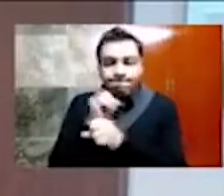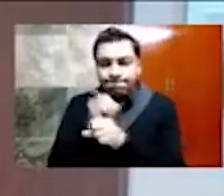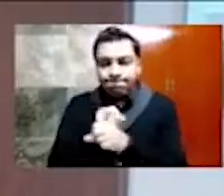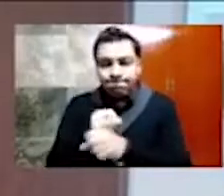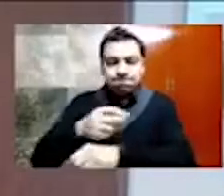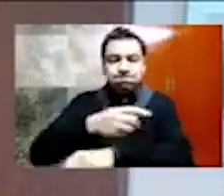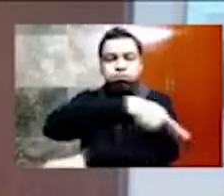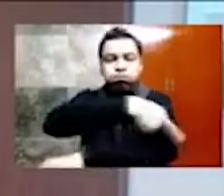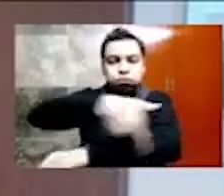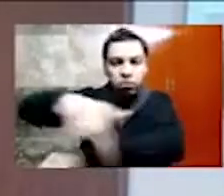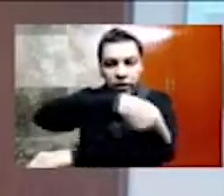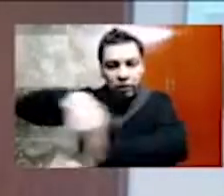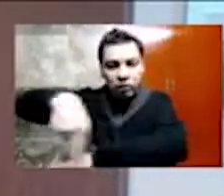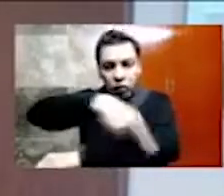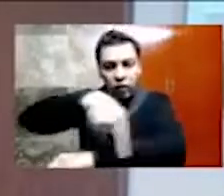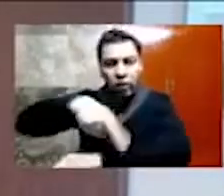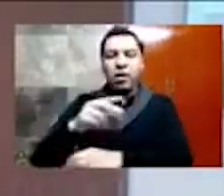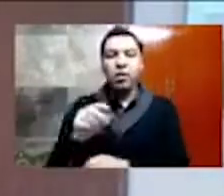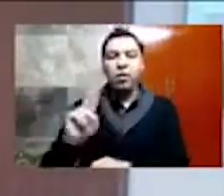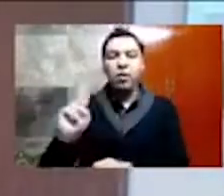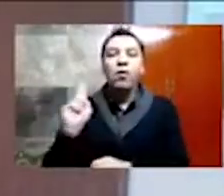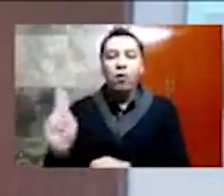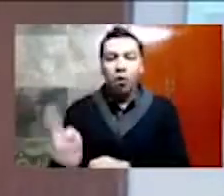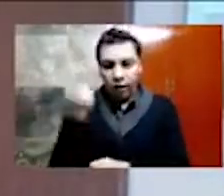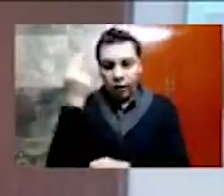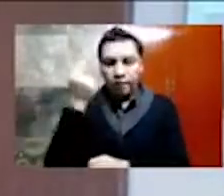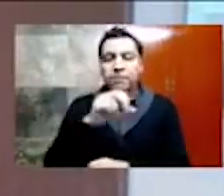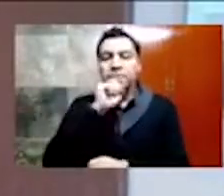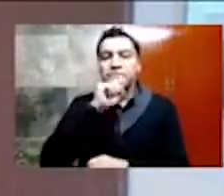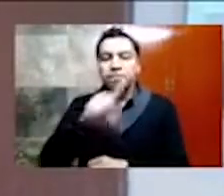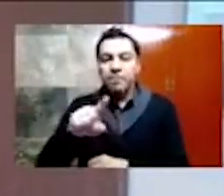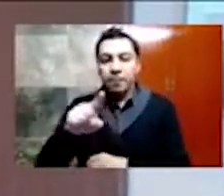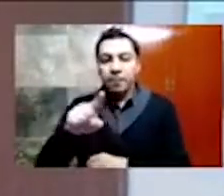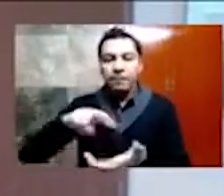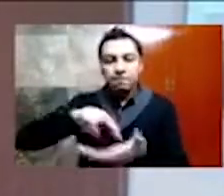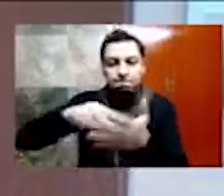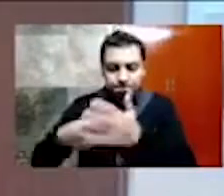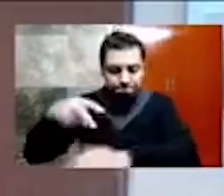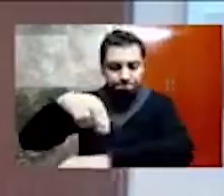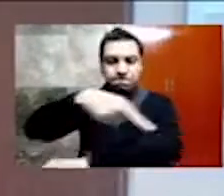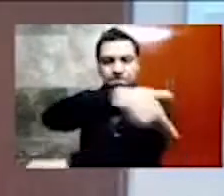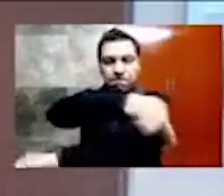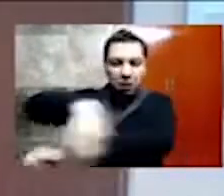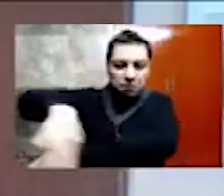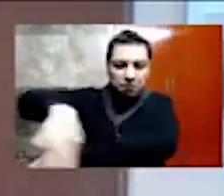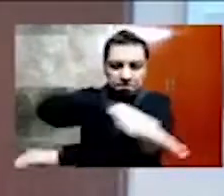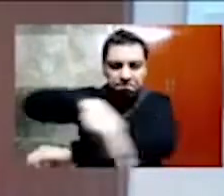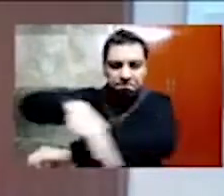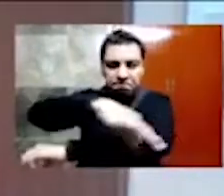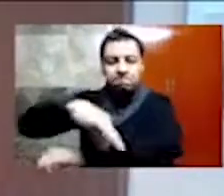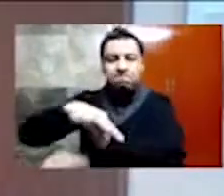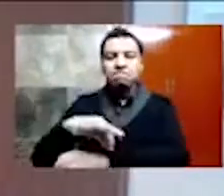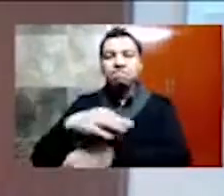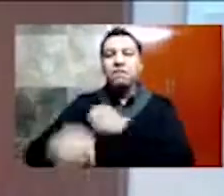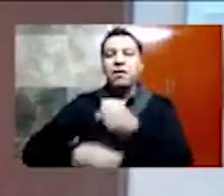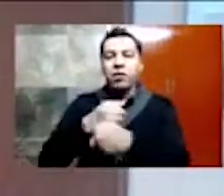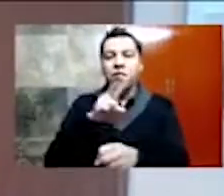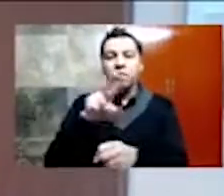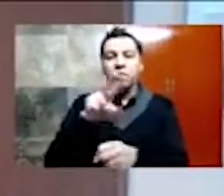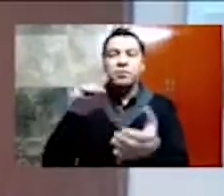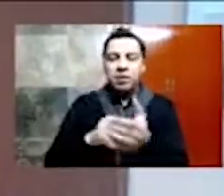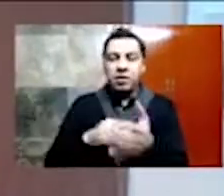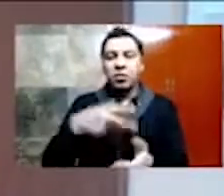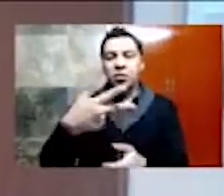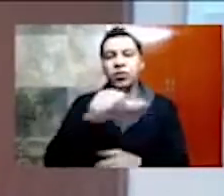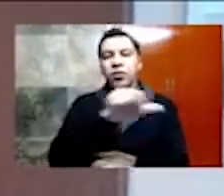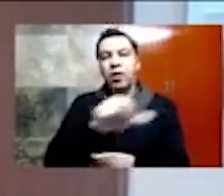Arquitectura de la UNAM, así como la dirección de la Escuela Nacional de Antropología de 2008 a 2011. Sus publicaciones,